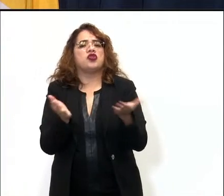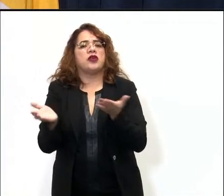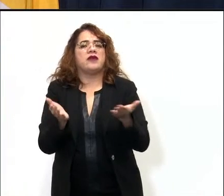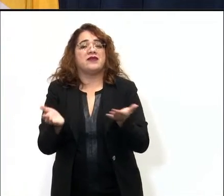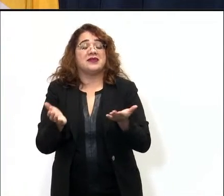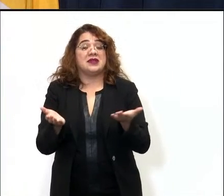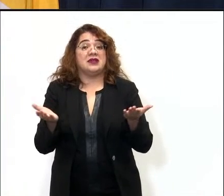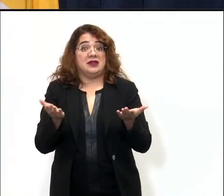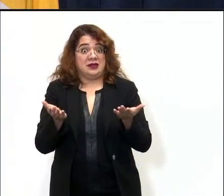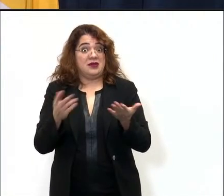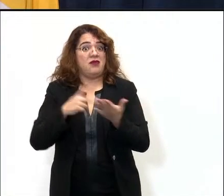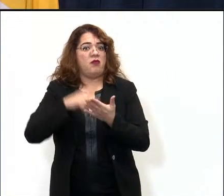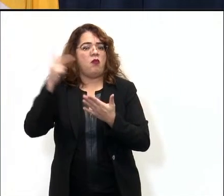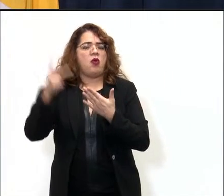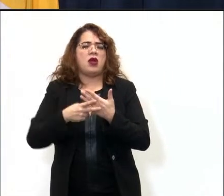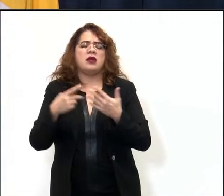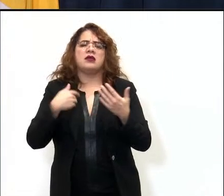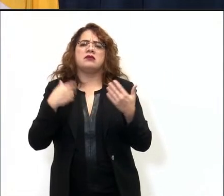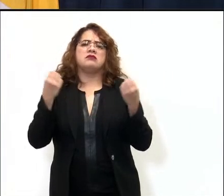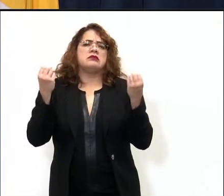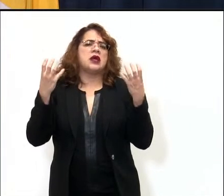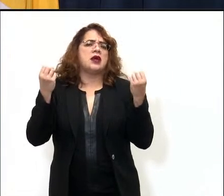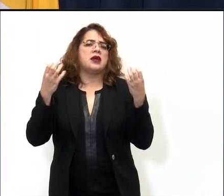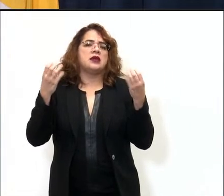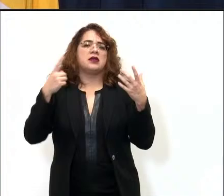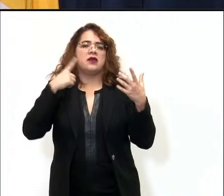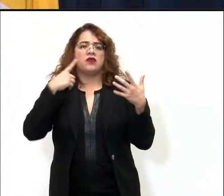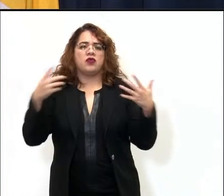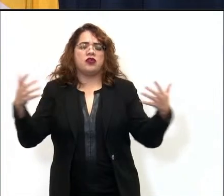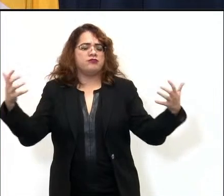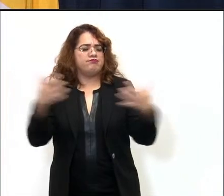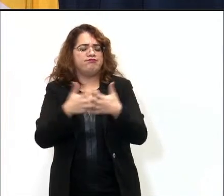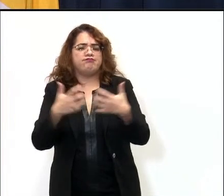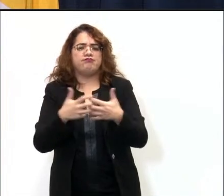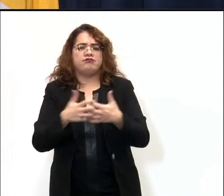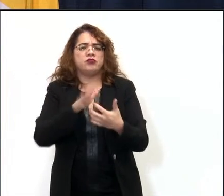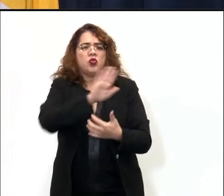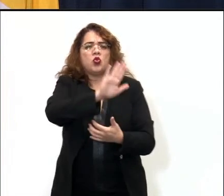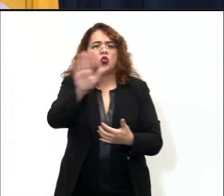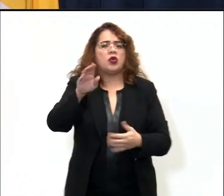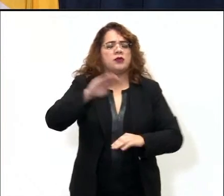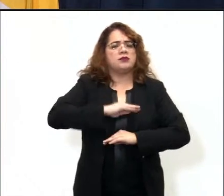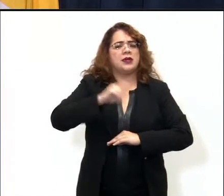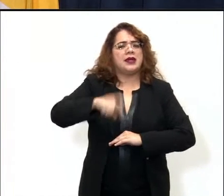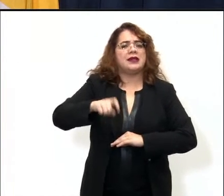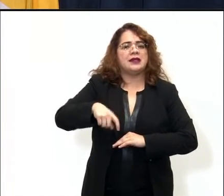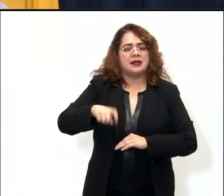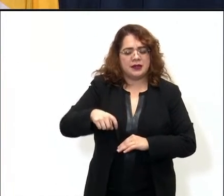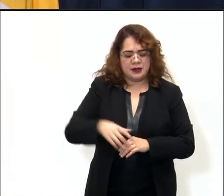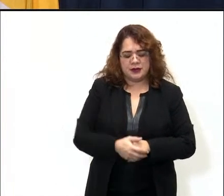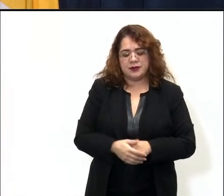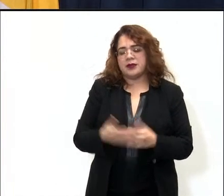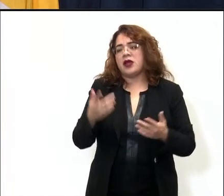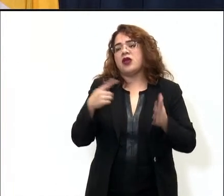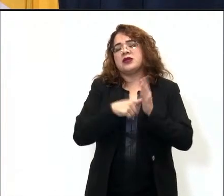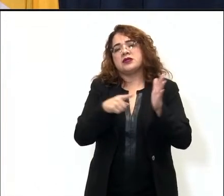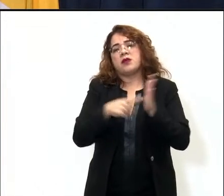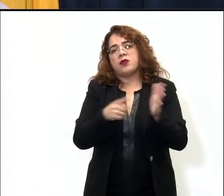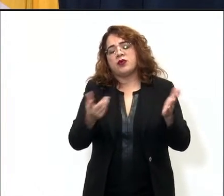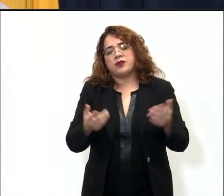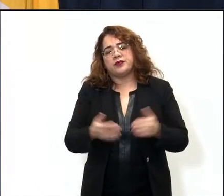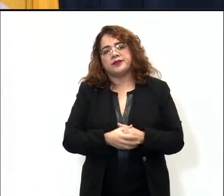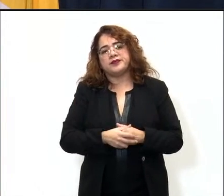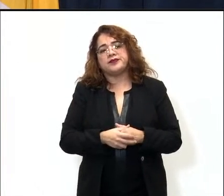nuestra ciudad y los programas comunitarios que lo apoyan durante la pandemia. Los residentes que necesiten ayuda